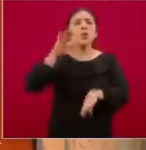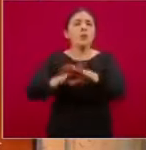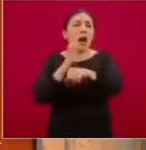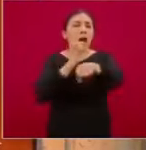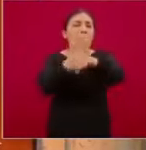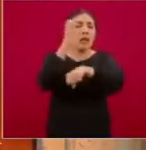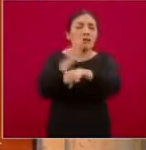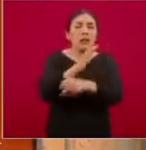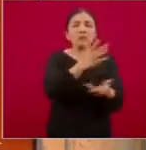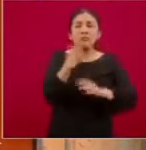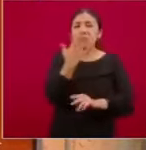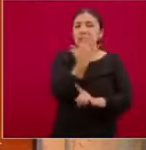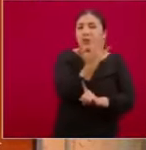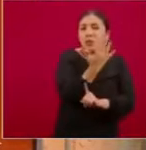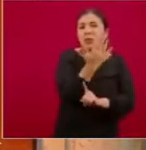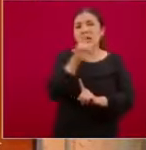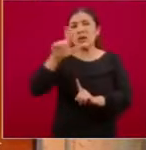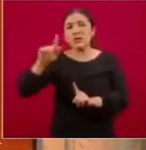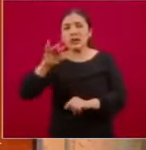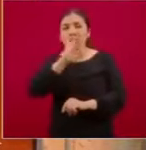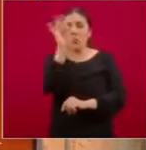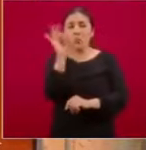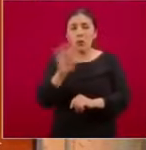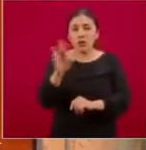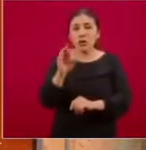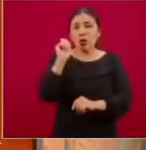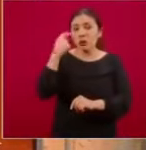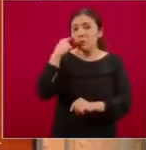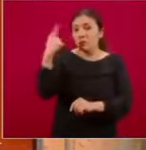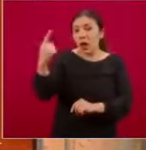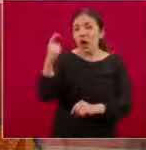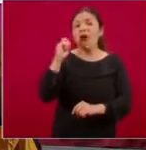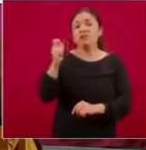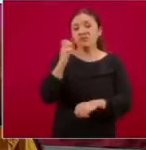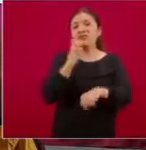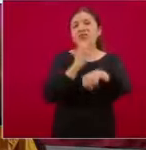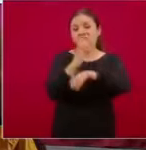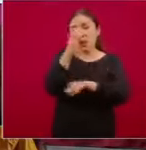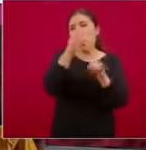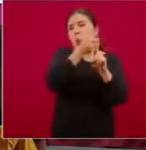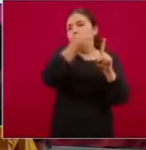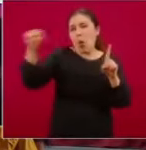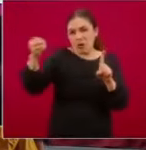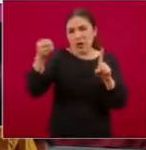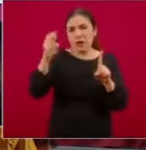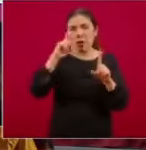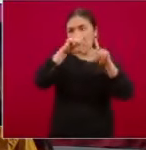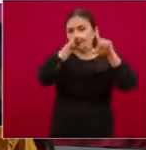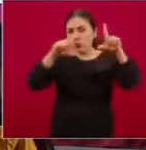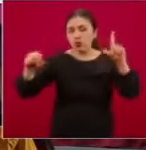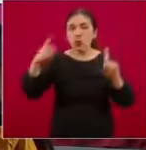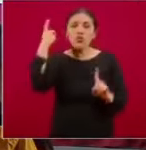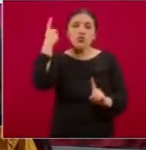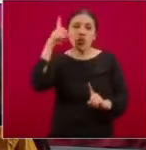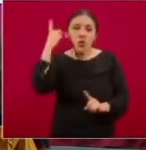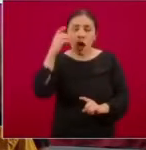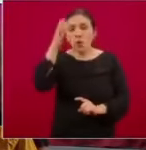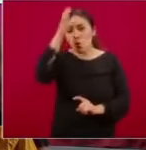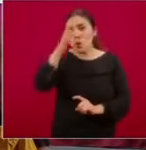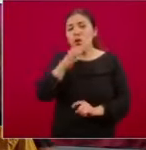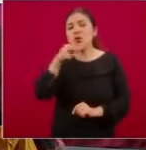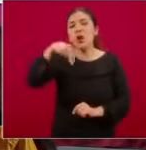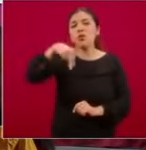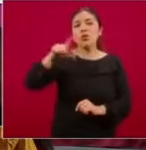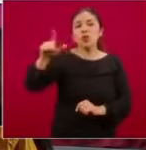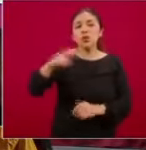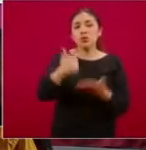entre el 50 y el 70% son precisamente, y en orden de ocupación, Durango, Coahuila, Nuevo